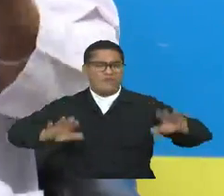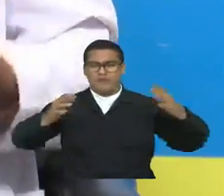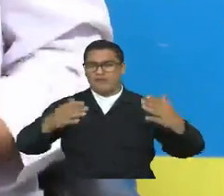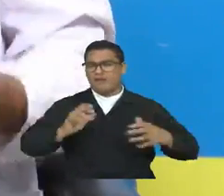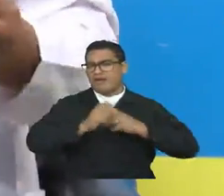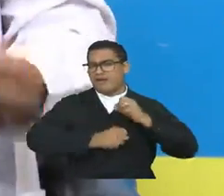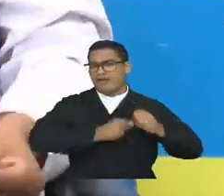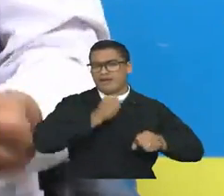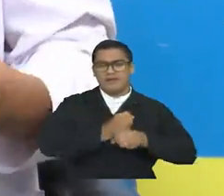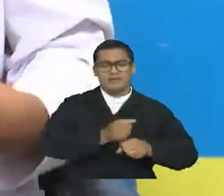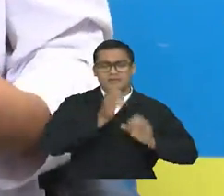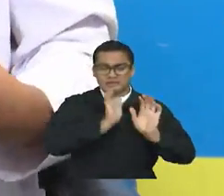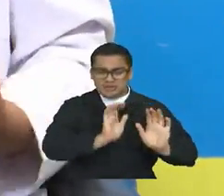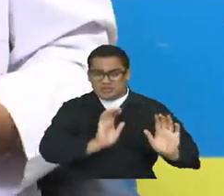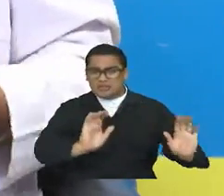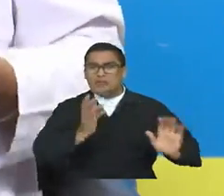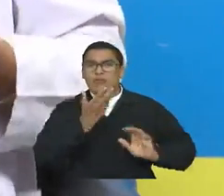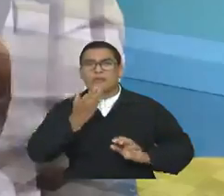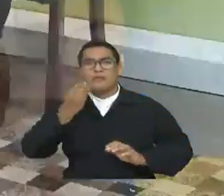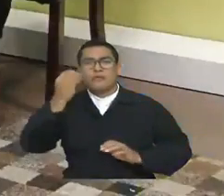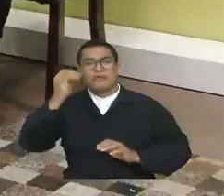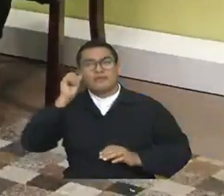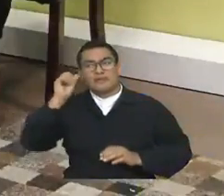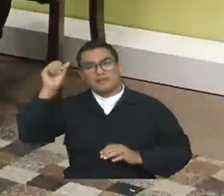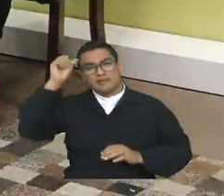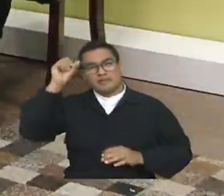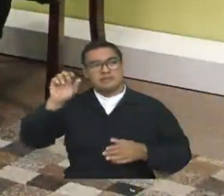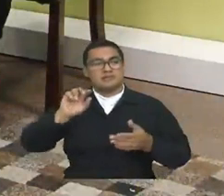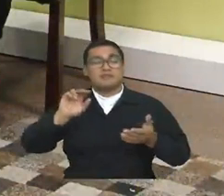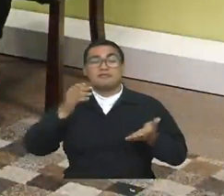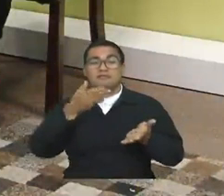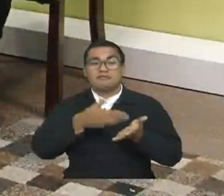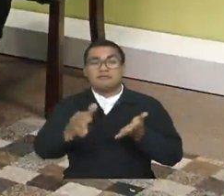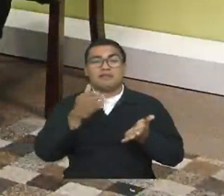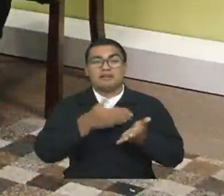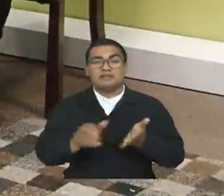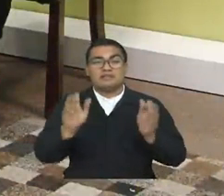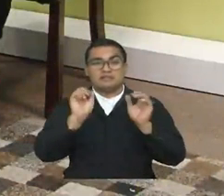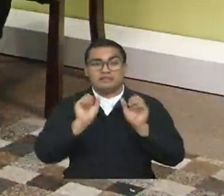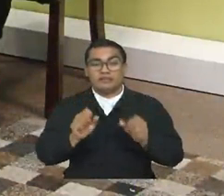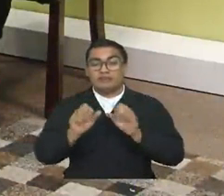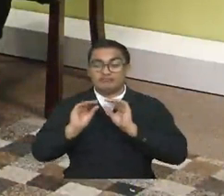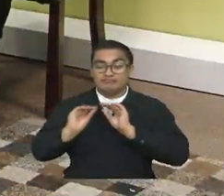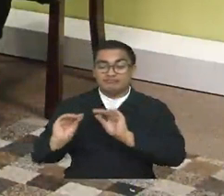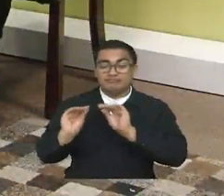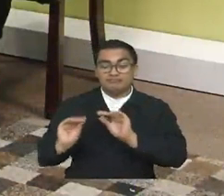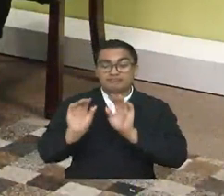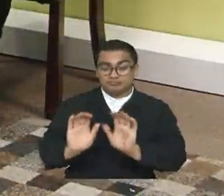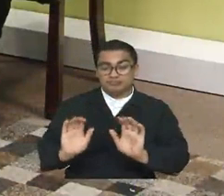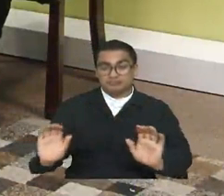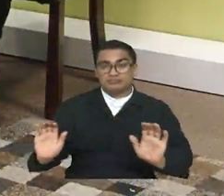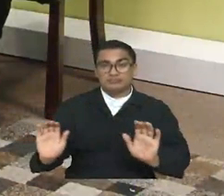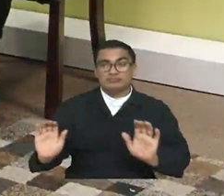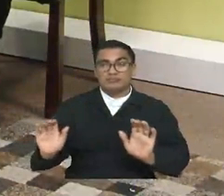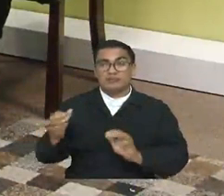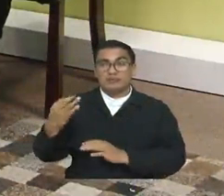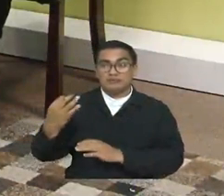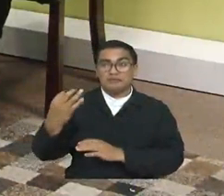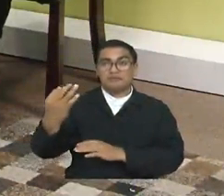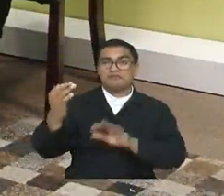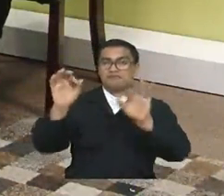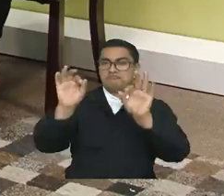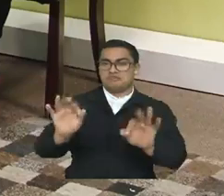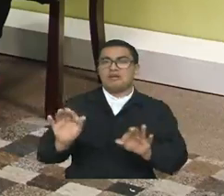incluir desde ya. ¿Por qué? Porque es más fácil crear un hábito en un niño que venir